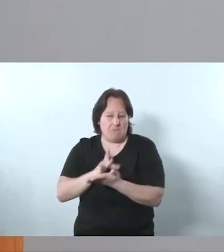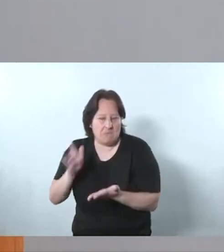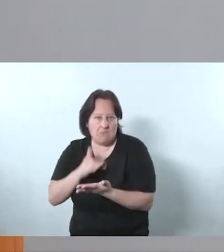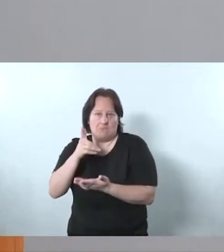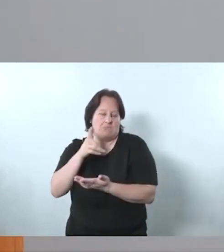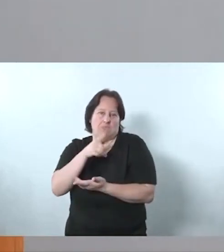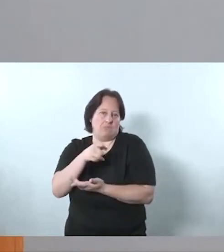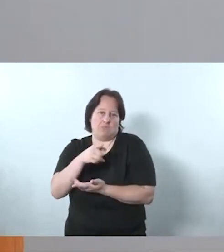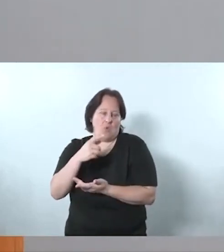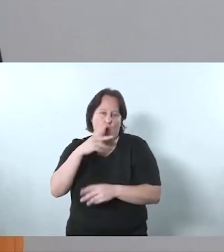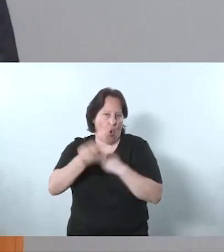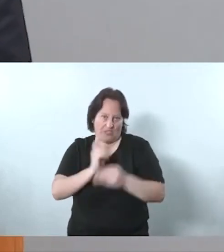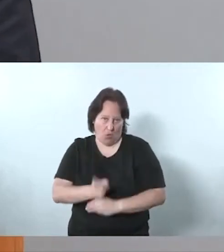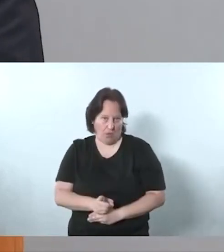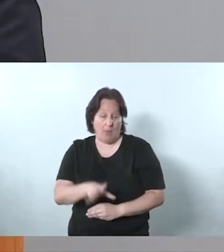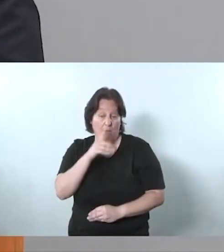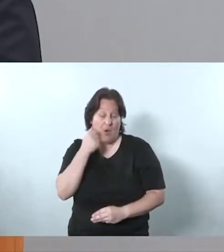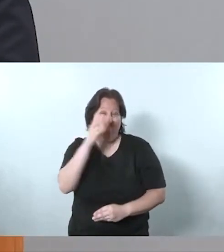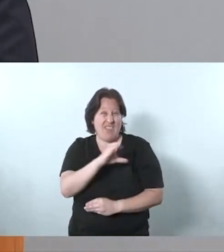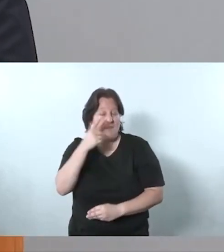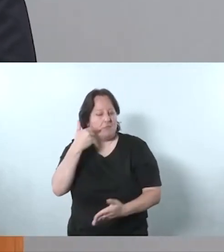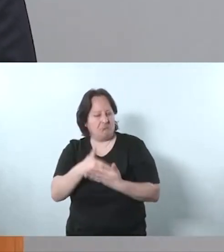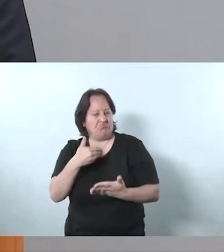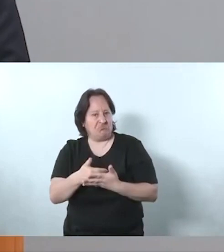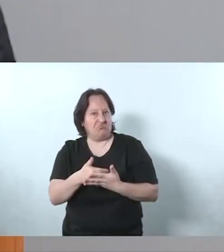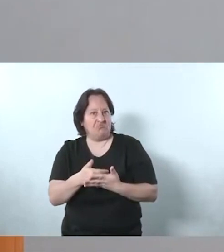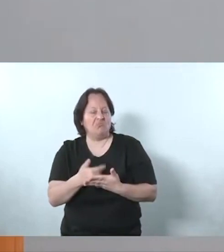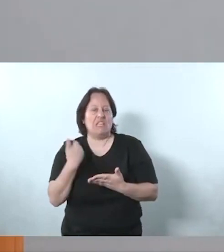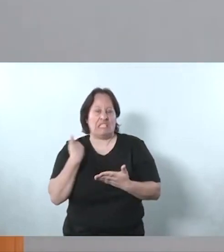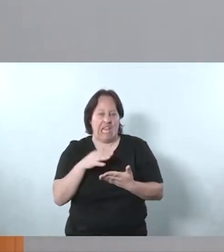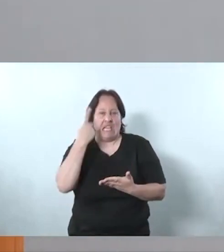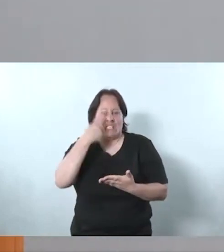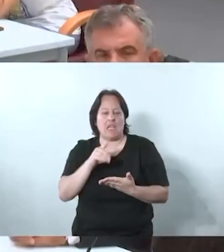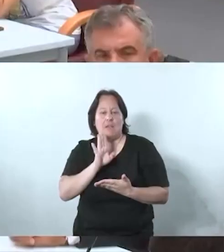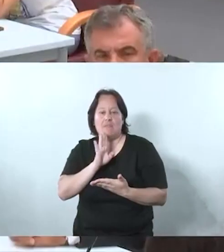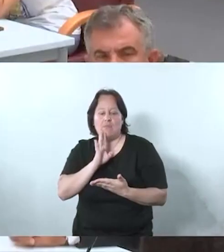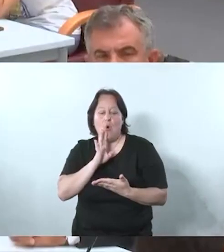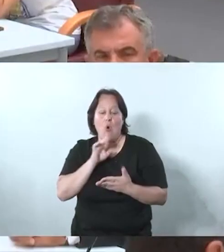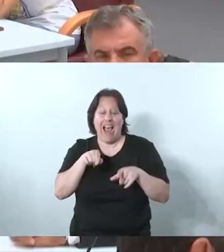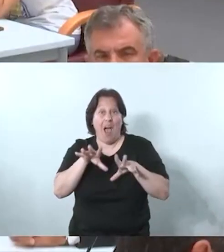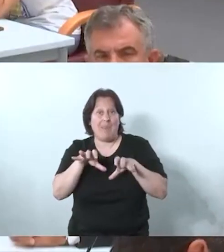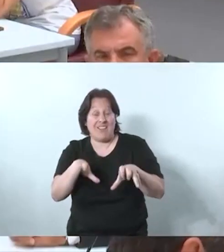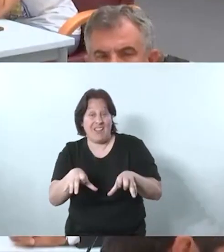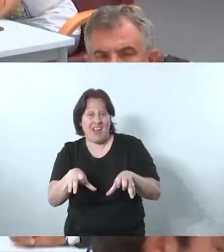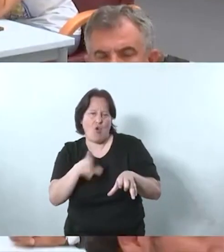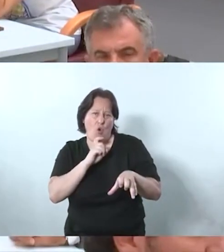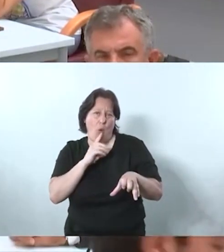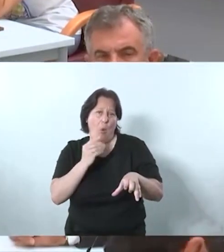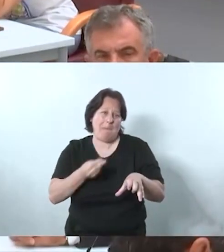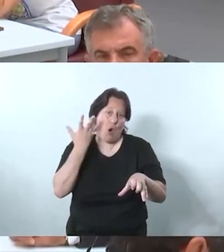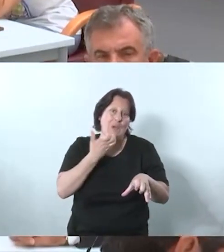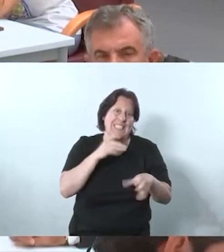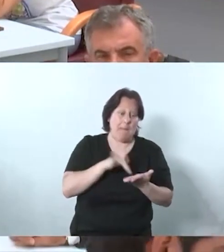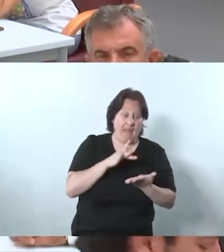porque la evidencia científica demuestra que estos procesos se aprenden mejor cuando no se hacen en pantallas la tecnología no será un mero